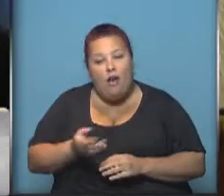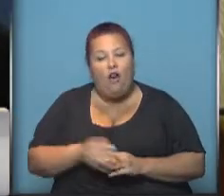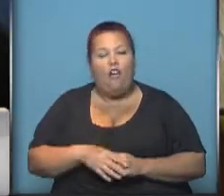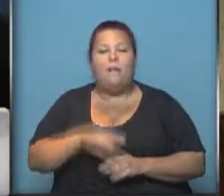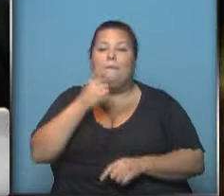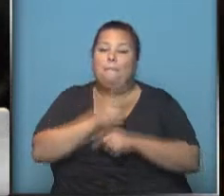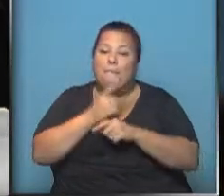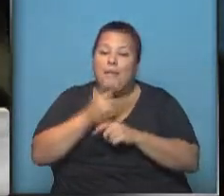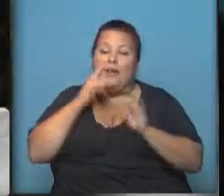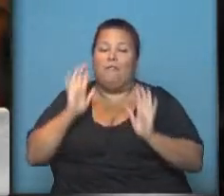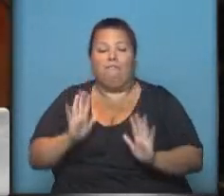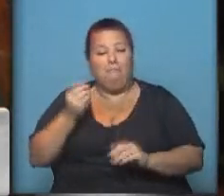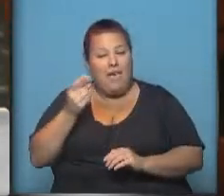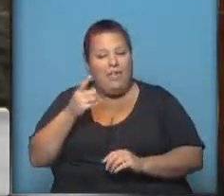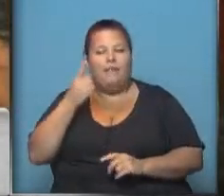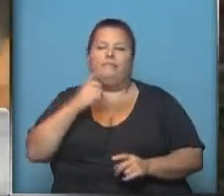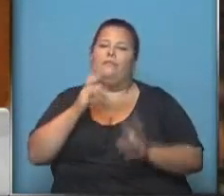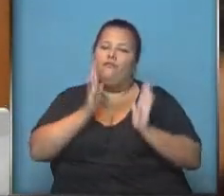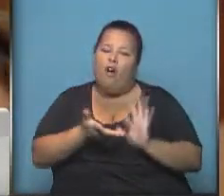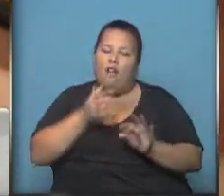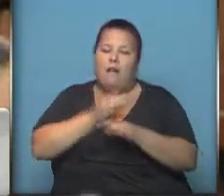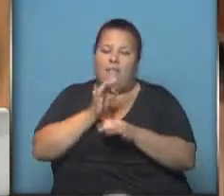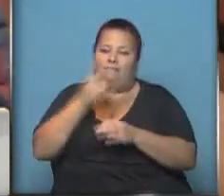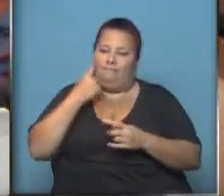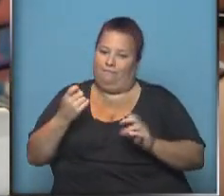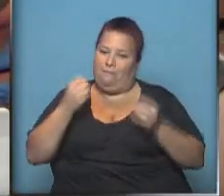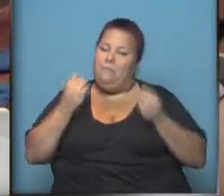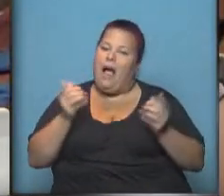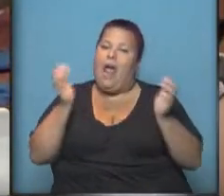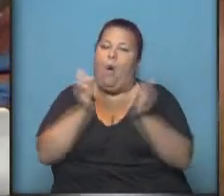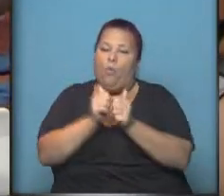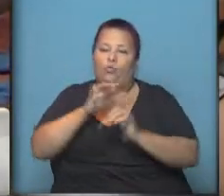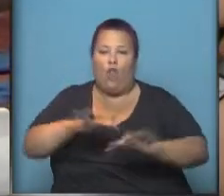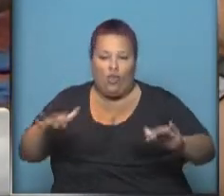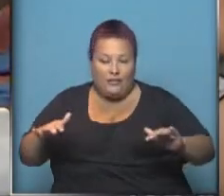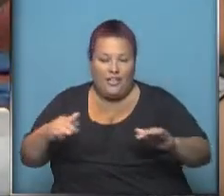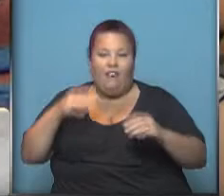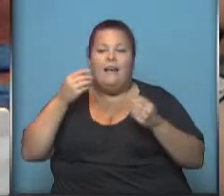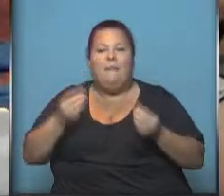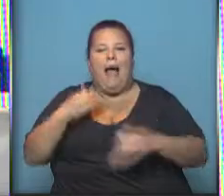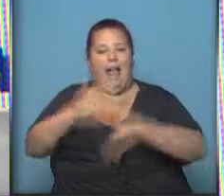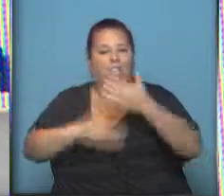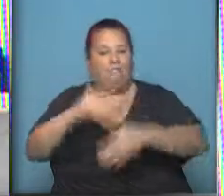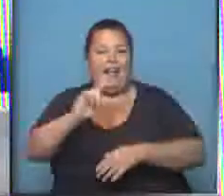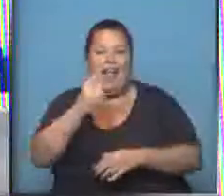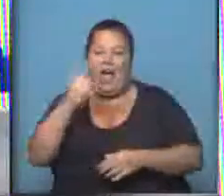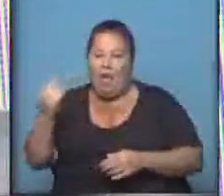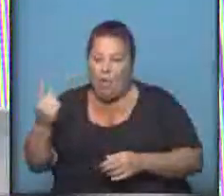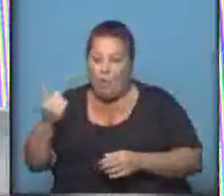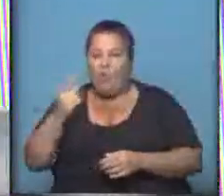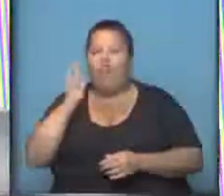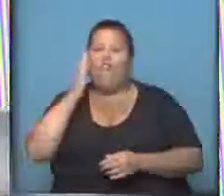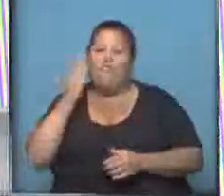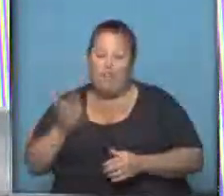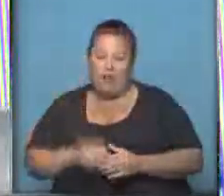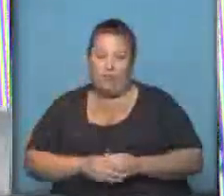que el temor paralizante tomar una serie de recaudos para acompañar a los menores en el crecimiento individual en las redes